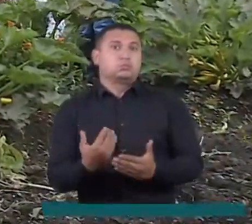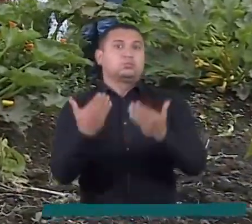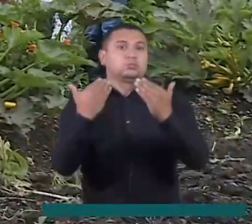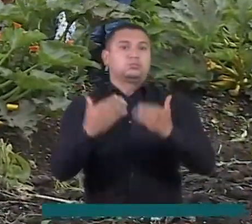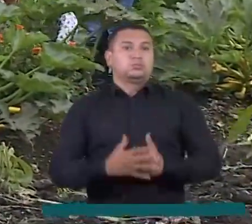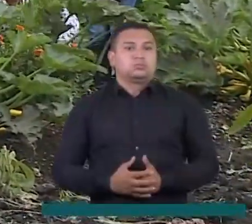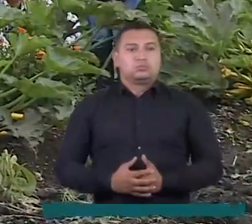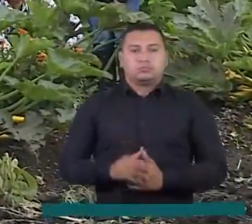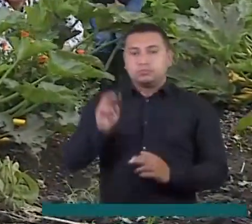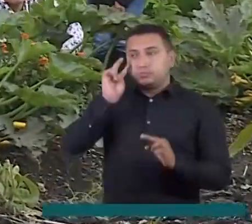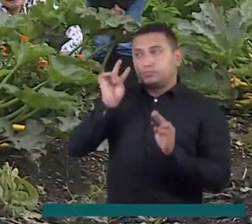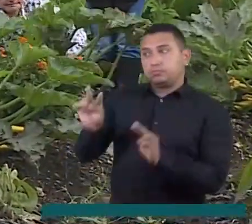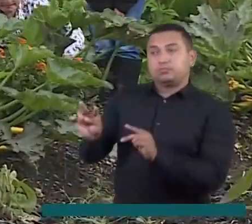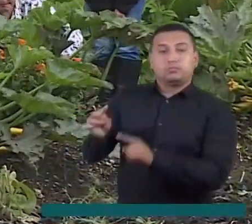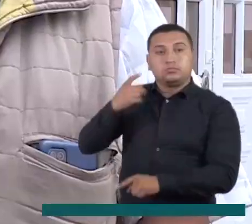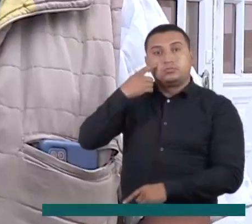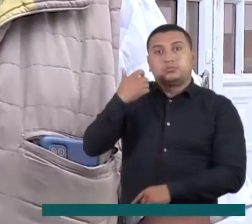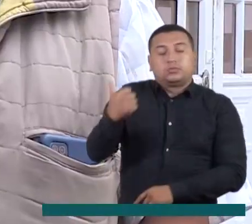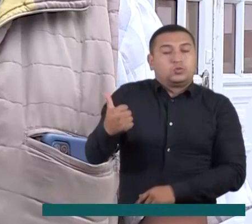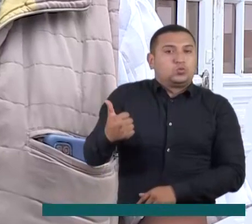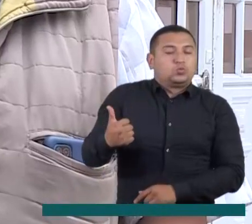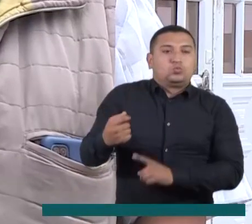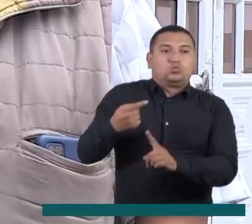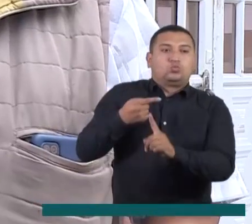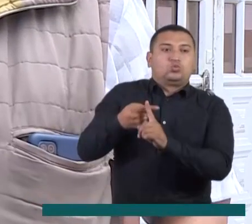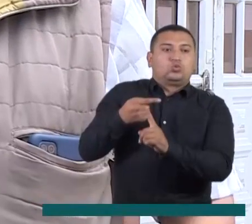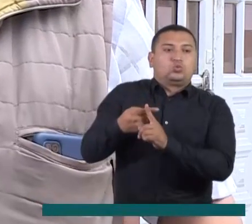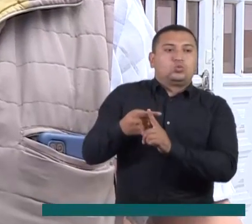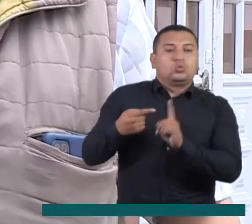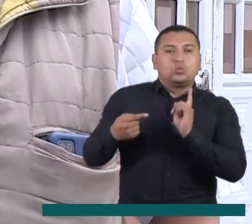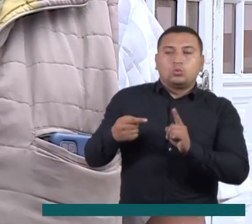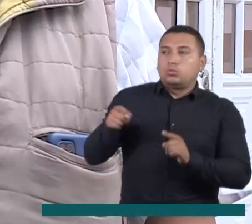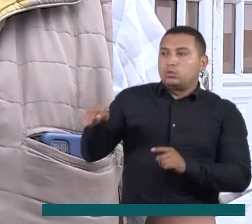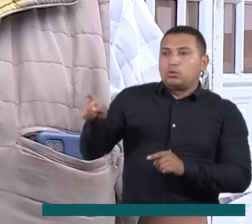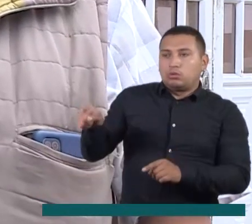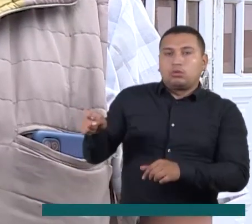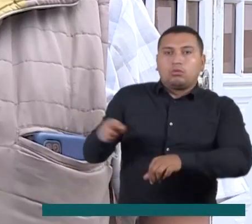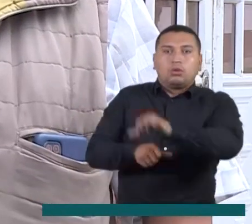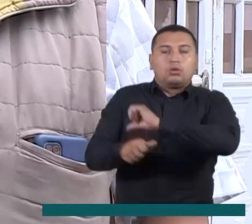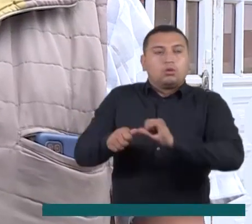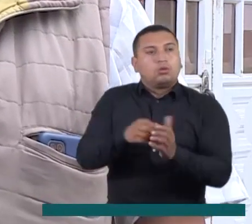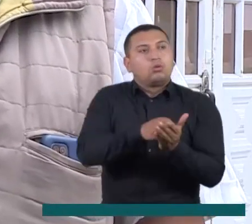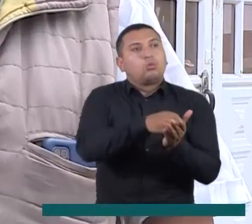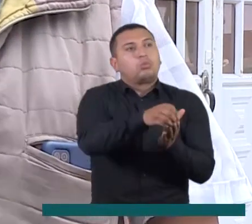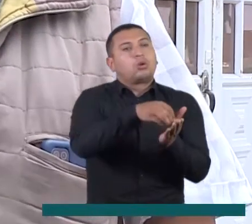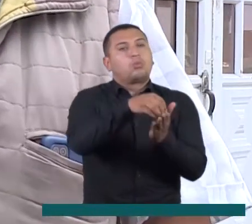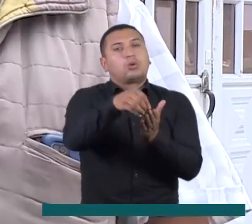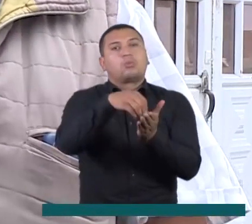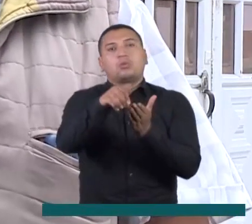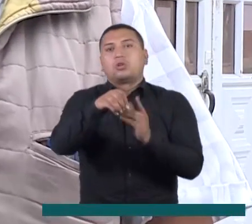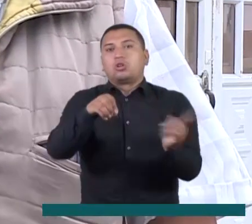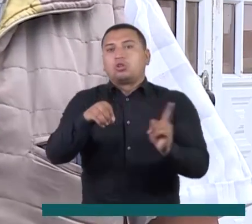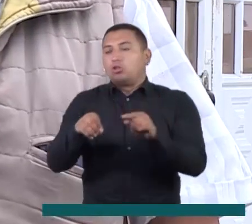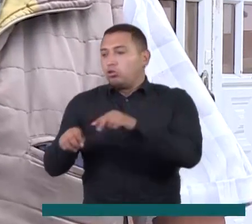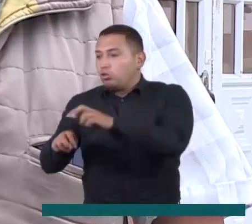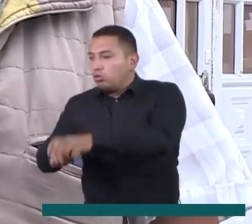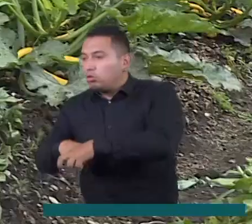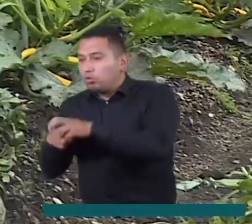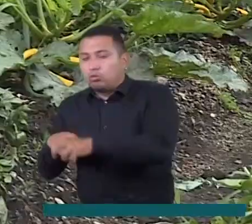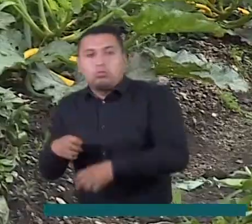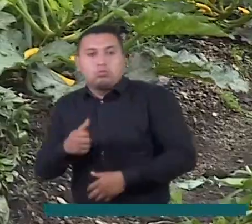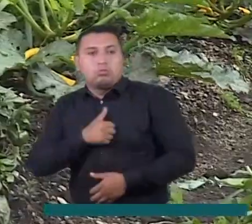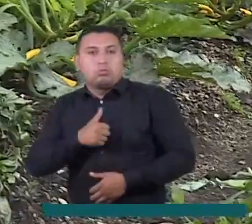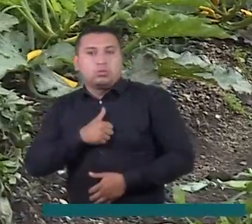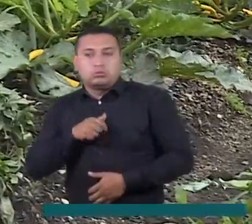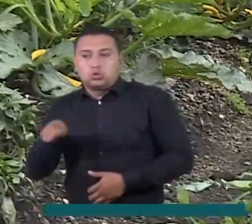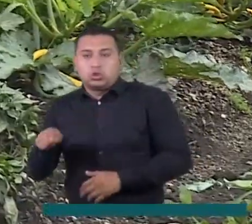bueno, porque de todas formas no tienen que estar comprando todo en todo lado, sino que son productos orgánicos.